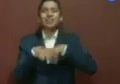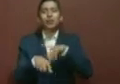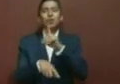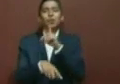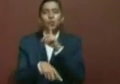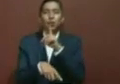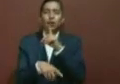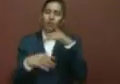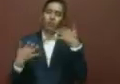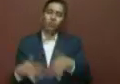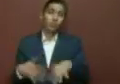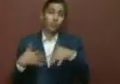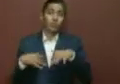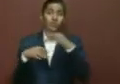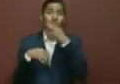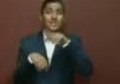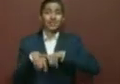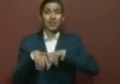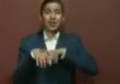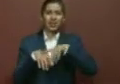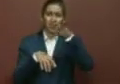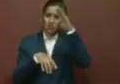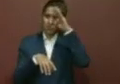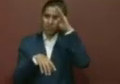un festival que ha crecido